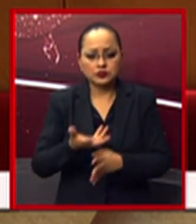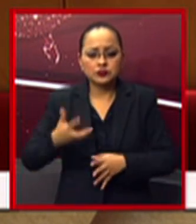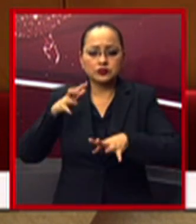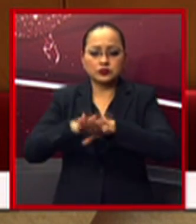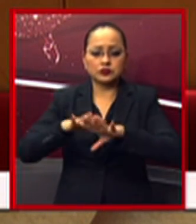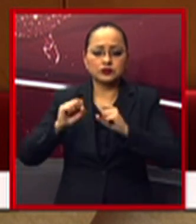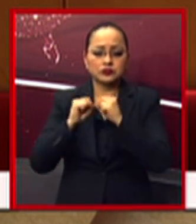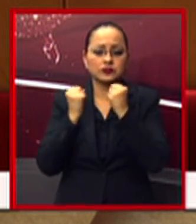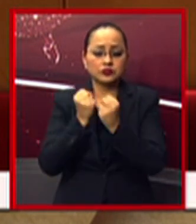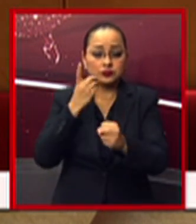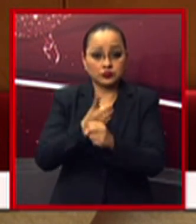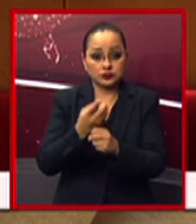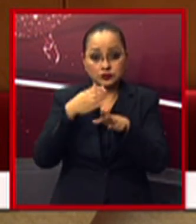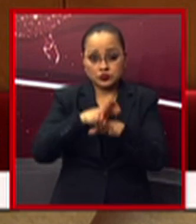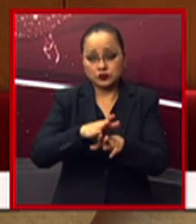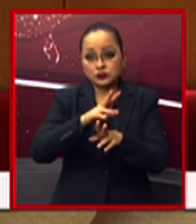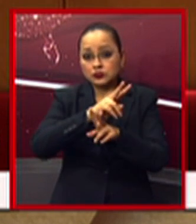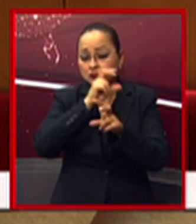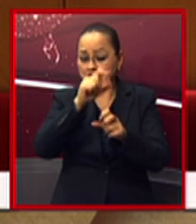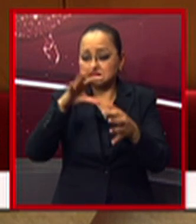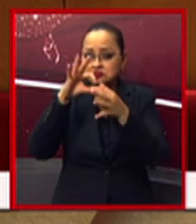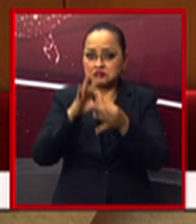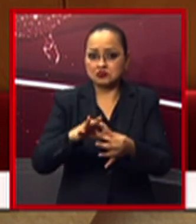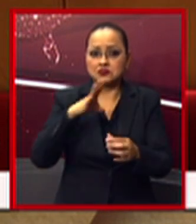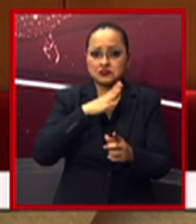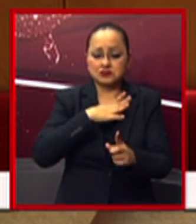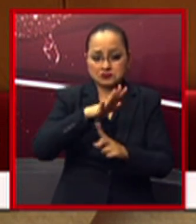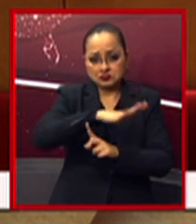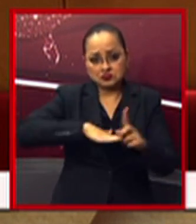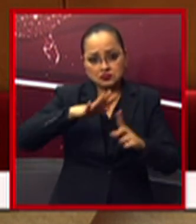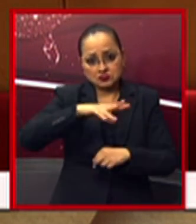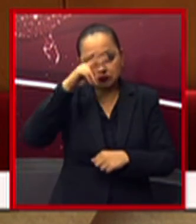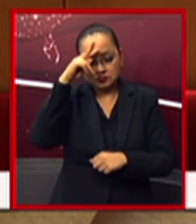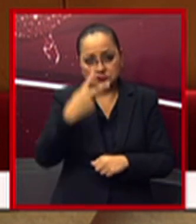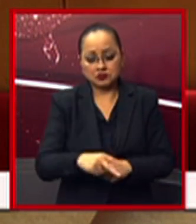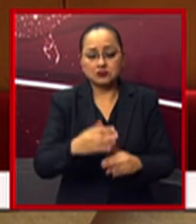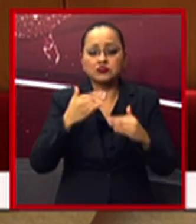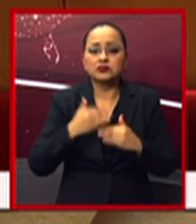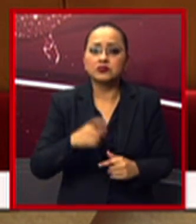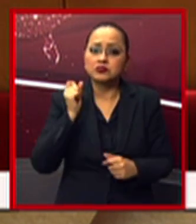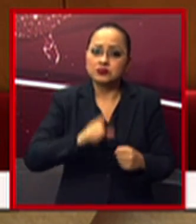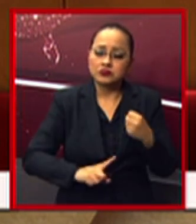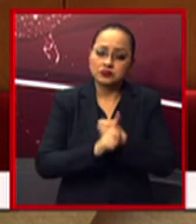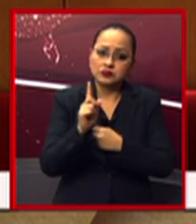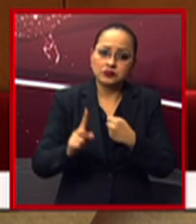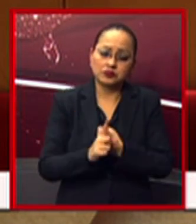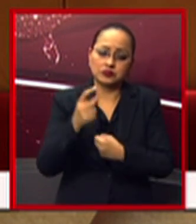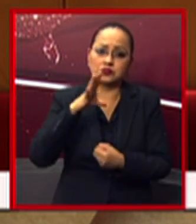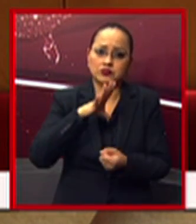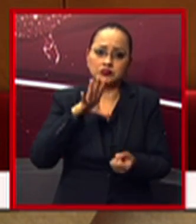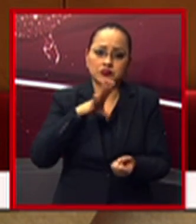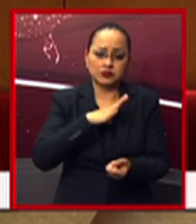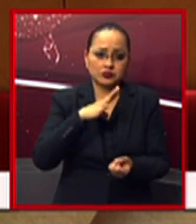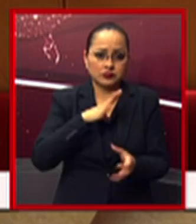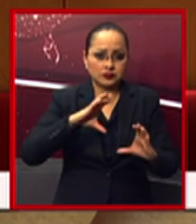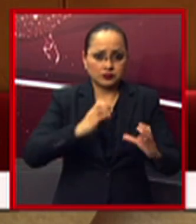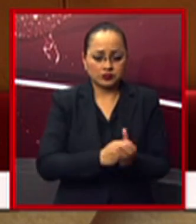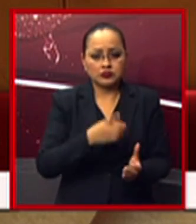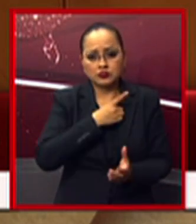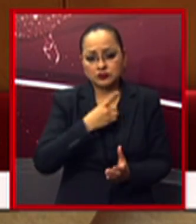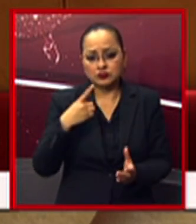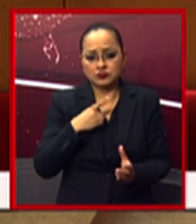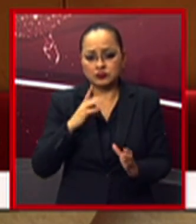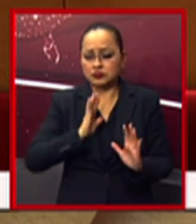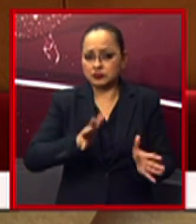social acorde con la realidad que vive México y a las problemáticas que hoy deberemos